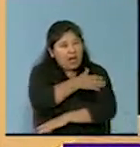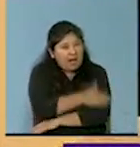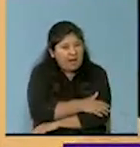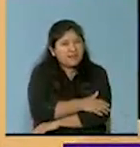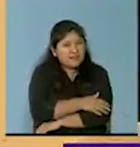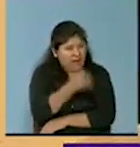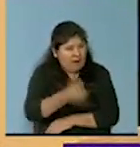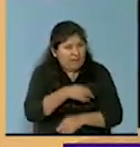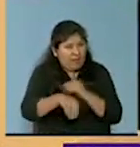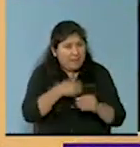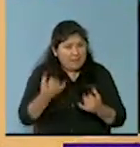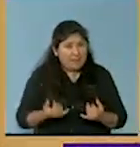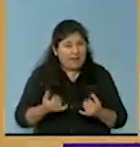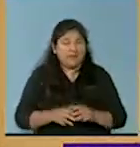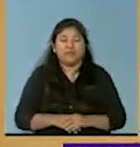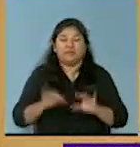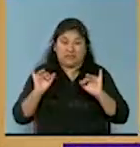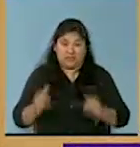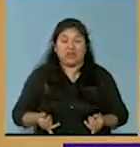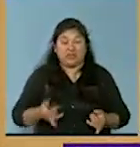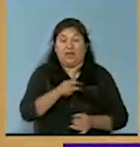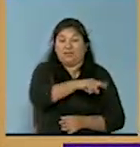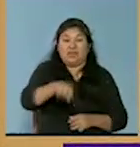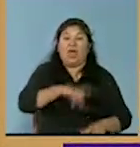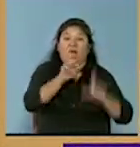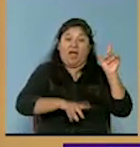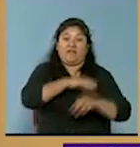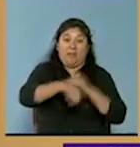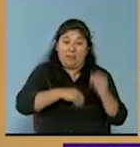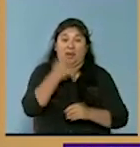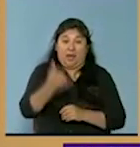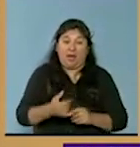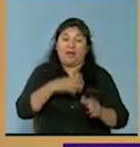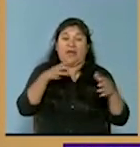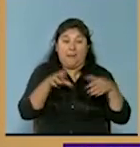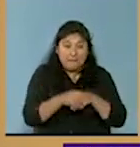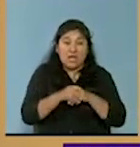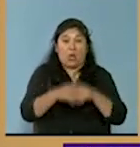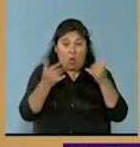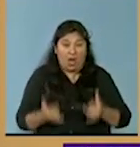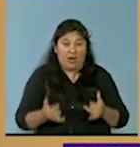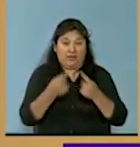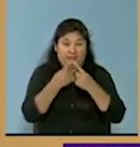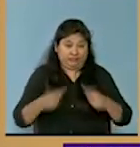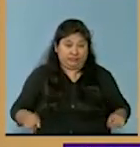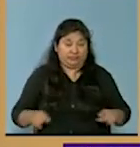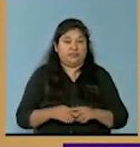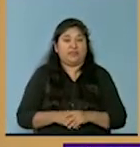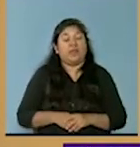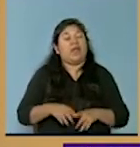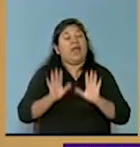expresado varias veces a todos nos suceden nos acontecen cosas en nuestra vida y el tema es qué hacemos con estas cosas que nos suceden